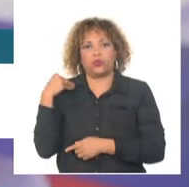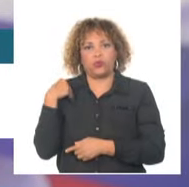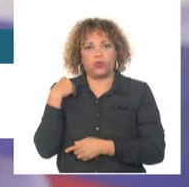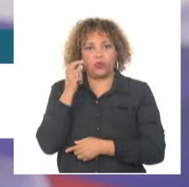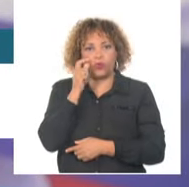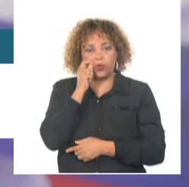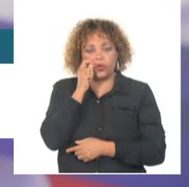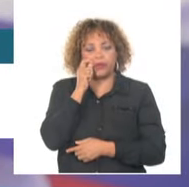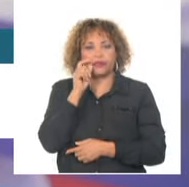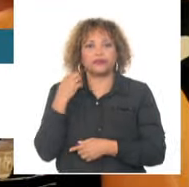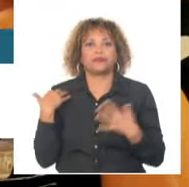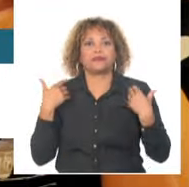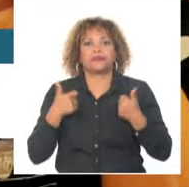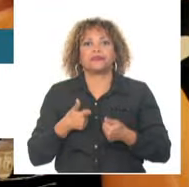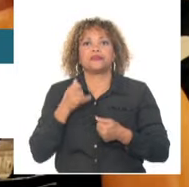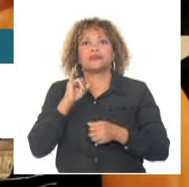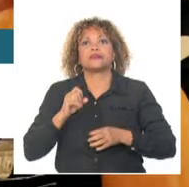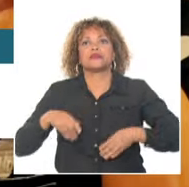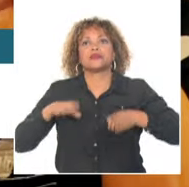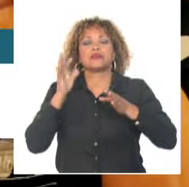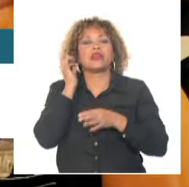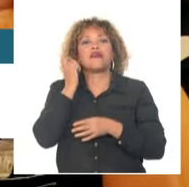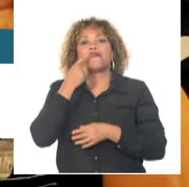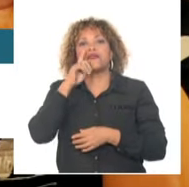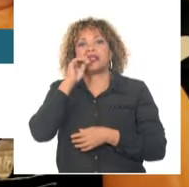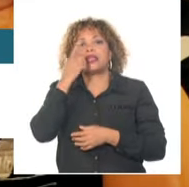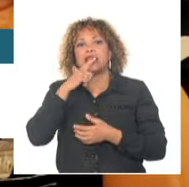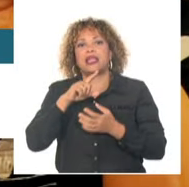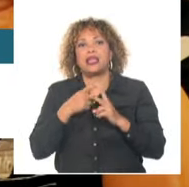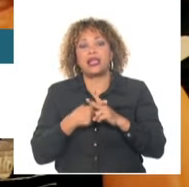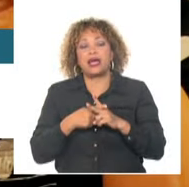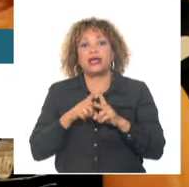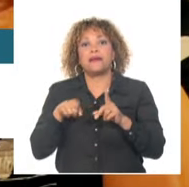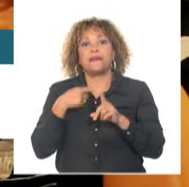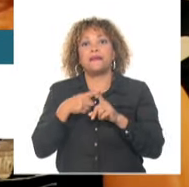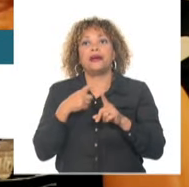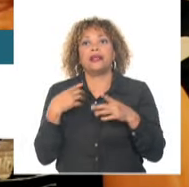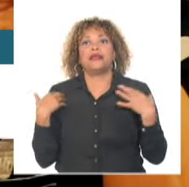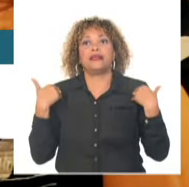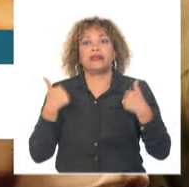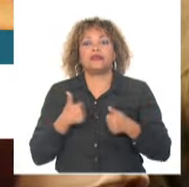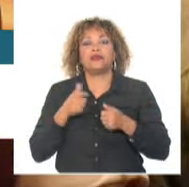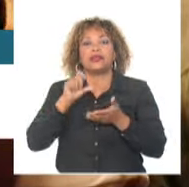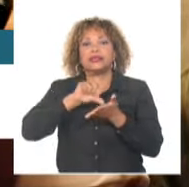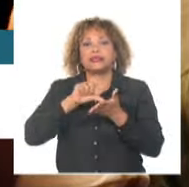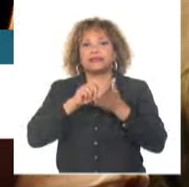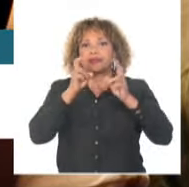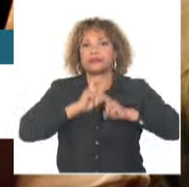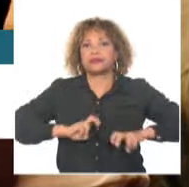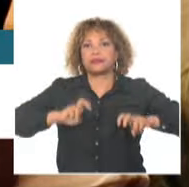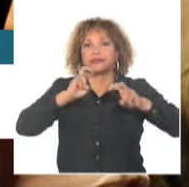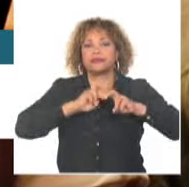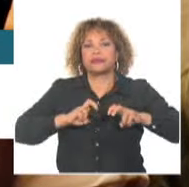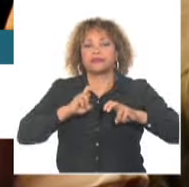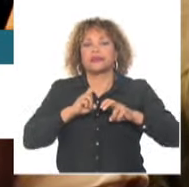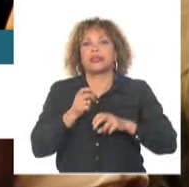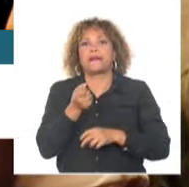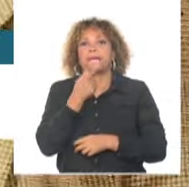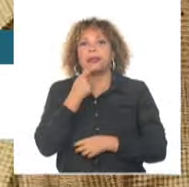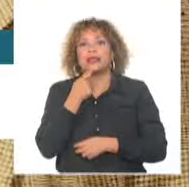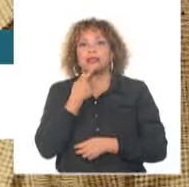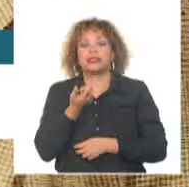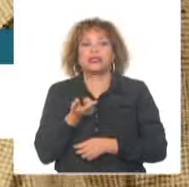del Instituto Finlay de Vacunas, y María Guadalupe Guzmán, directora del Centro de Investigación del Instituto de Medicina Tropical Pedro